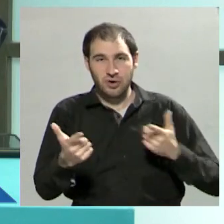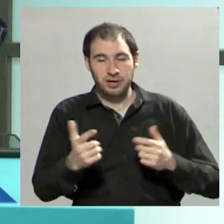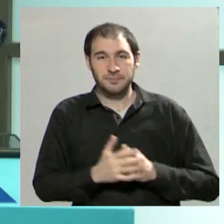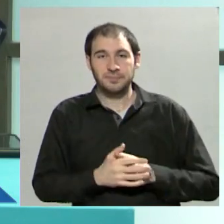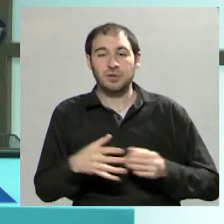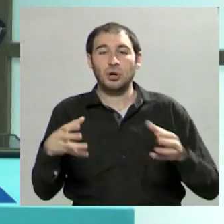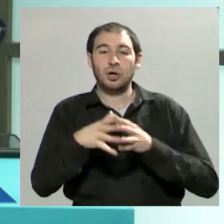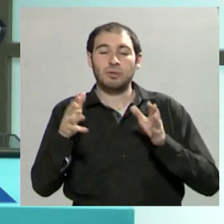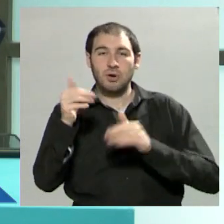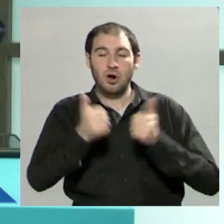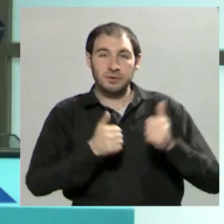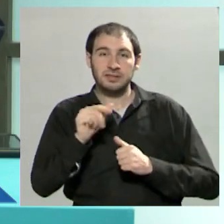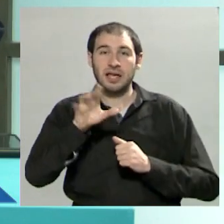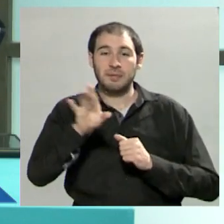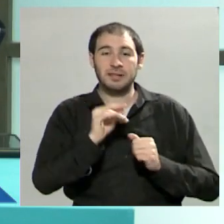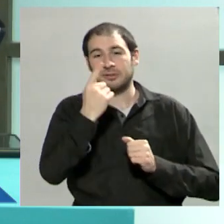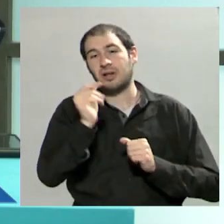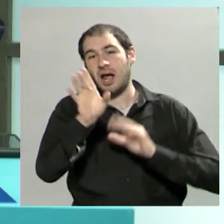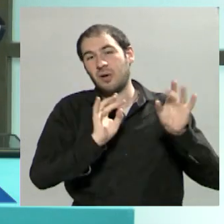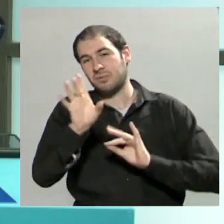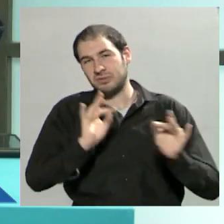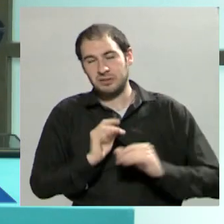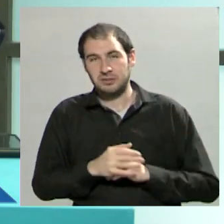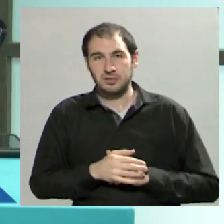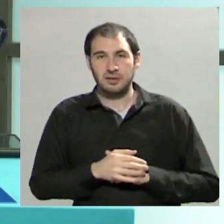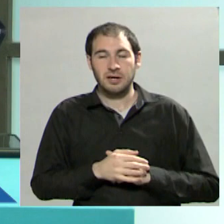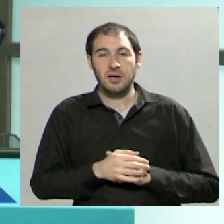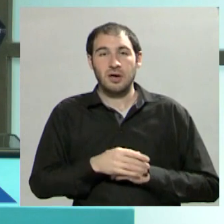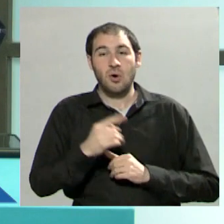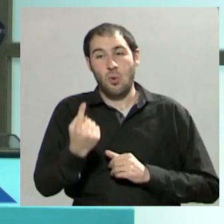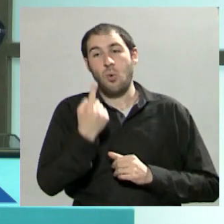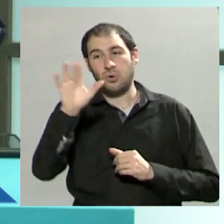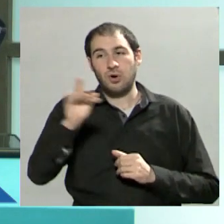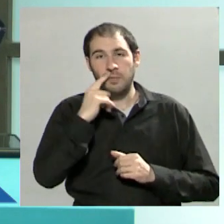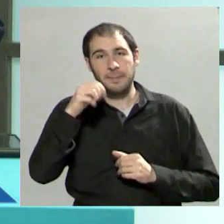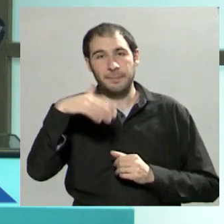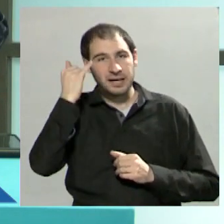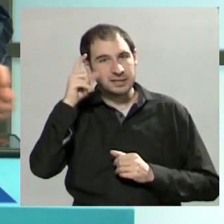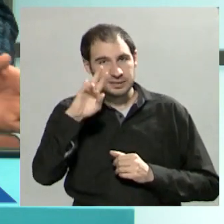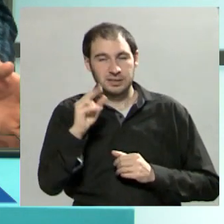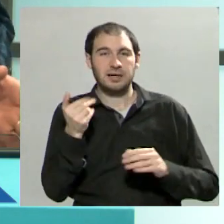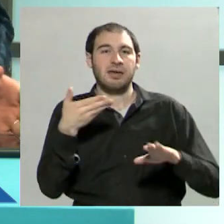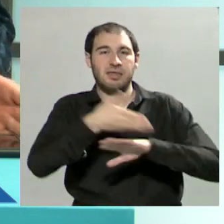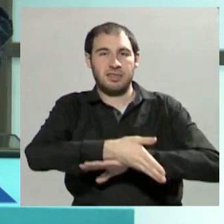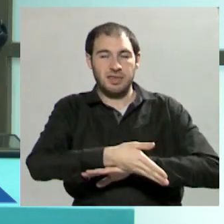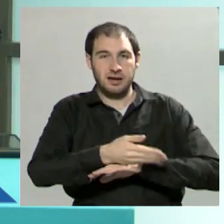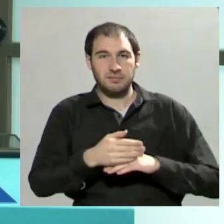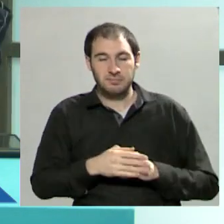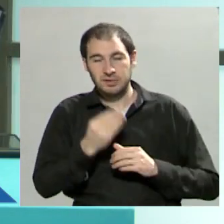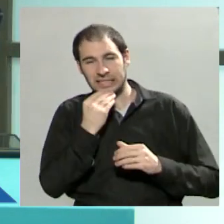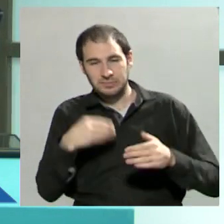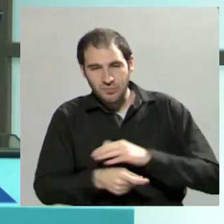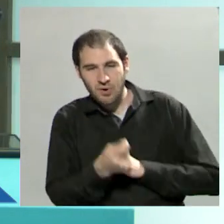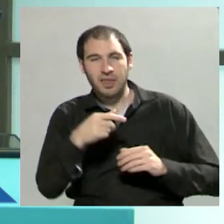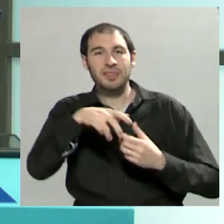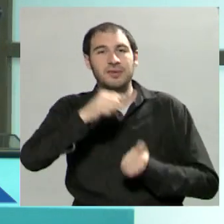los organizadores del torneo invitan a algunos tenistas. Sí. Uno de ellos fue Leo Mayer, terminó ingresando por la puerta de atrás, se quedó con